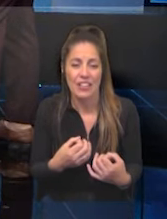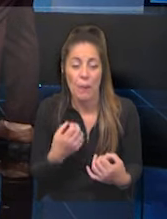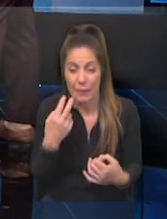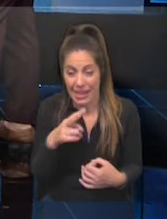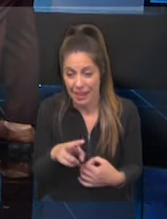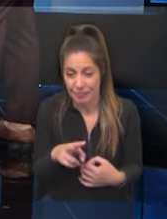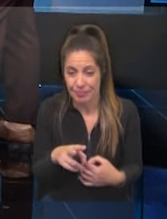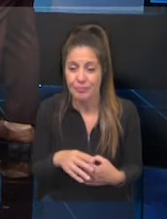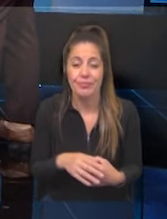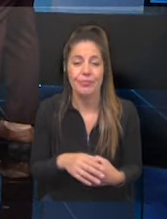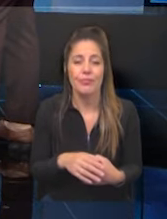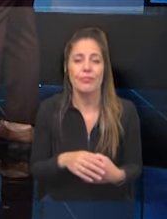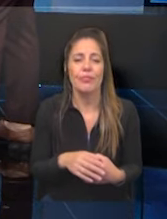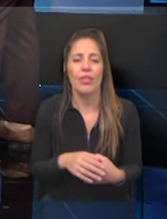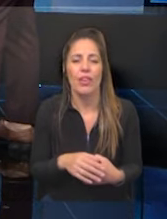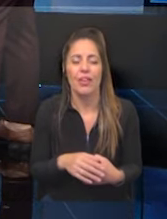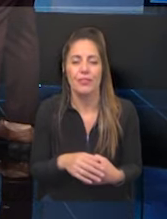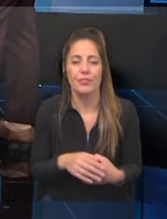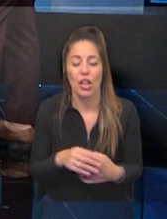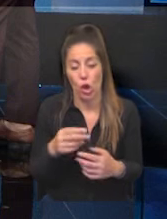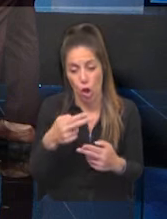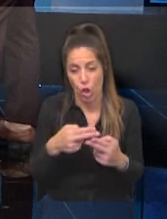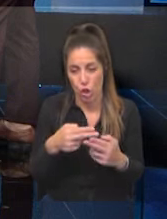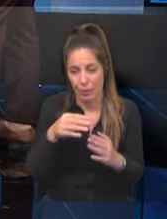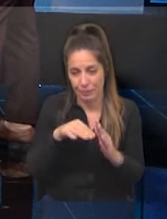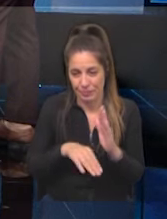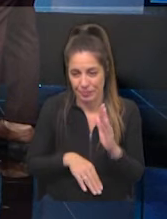Mira esto quean